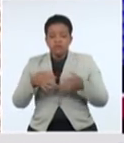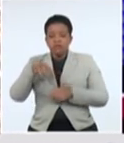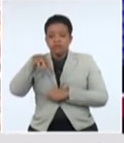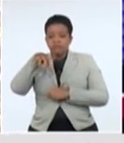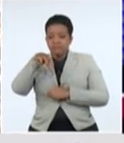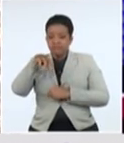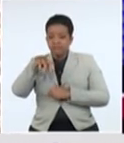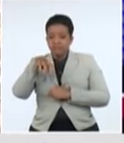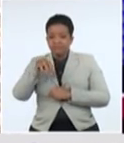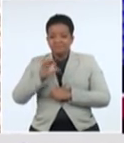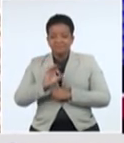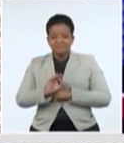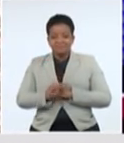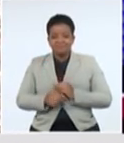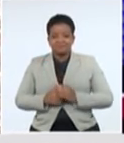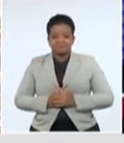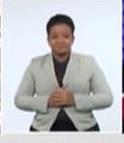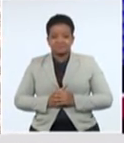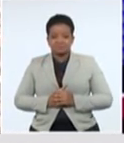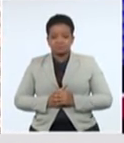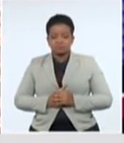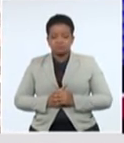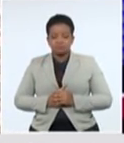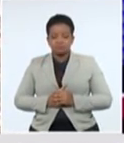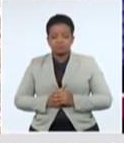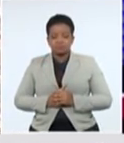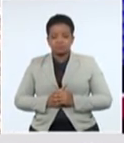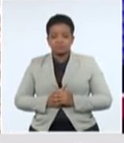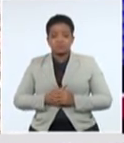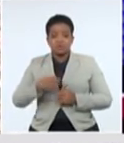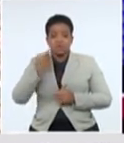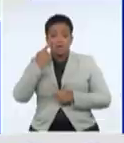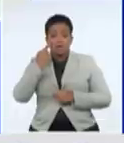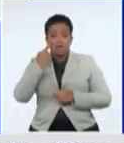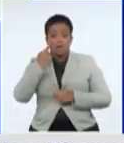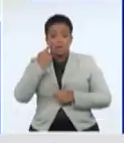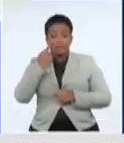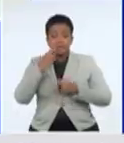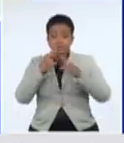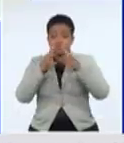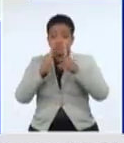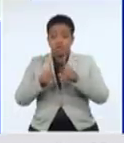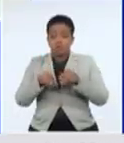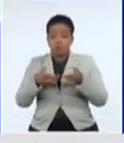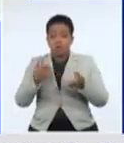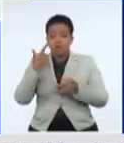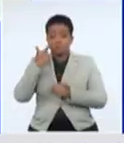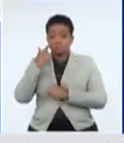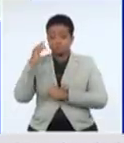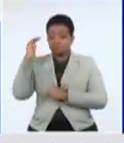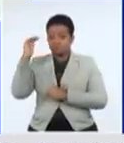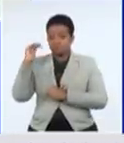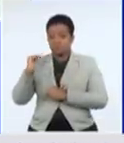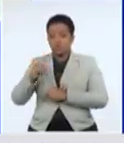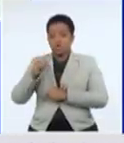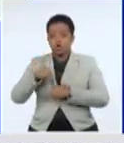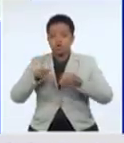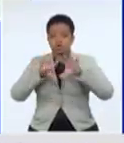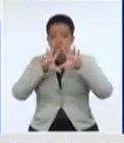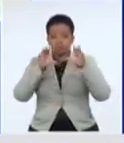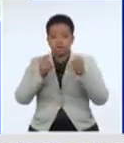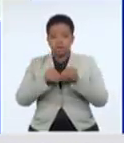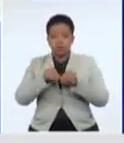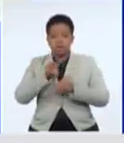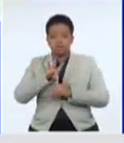cubanas. Vamos a ver de inmediato cuál es el impacto de la enfermedad en Pinar del Río, hoy con un acumulado de 48 casos